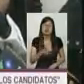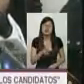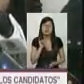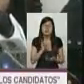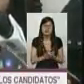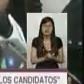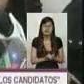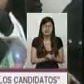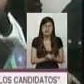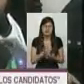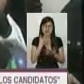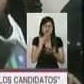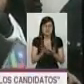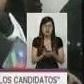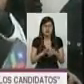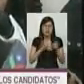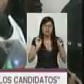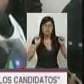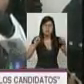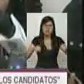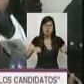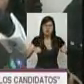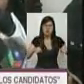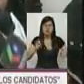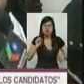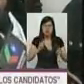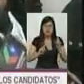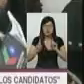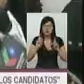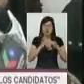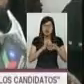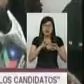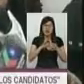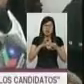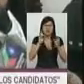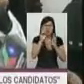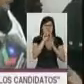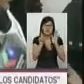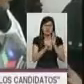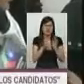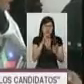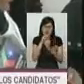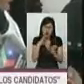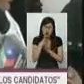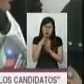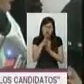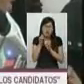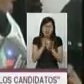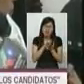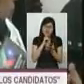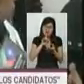esa virtud también de poder, si es que alguno de los diputados no cumple, por supuesto que este será